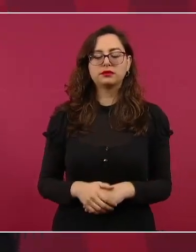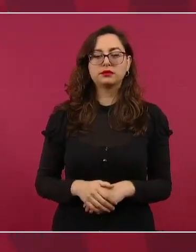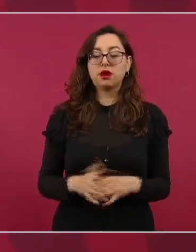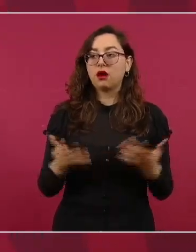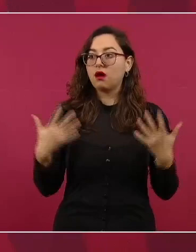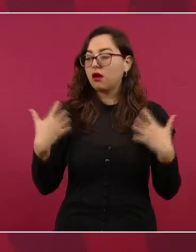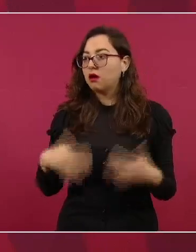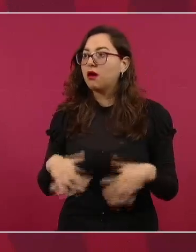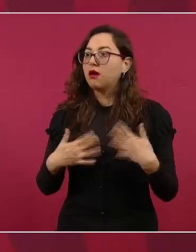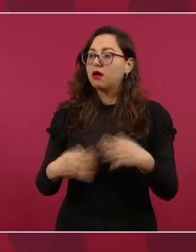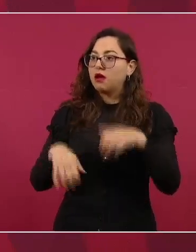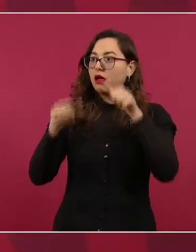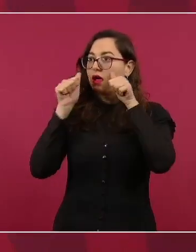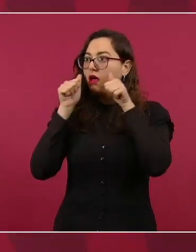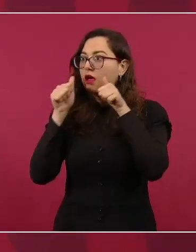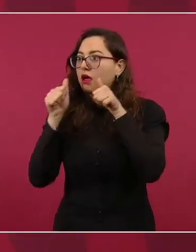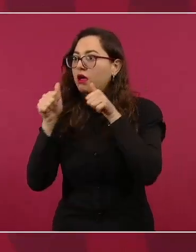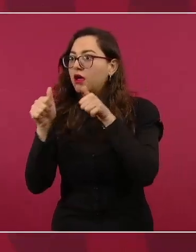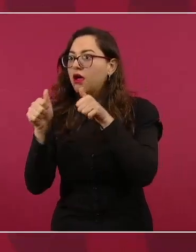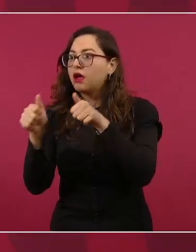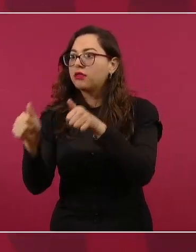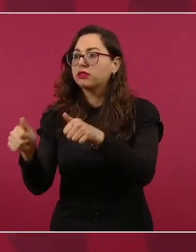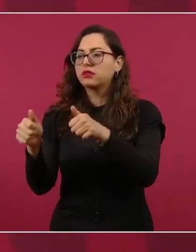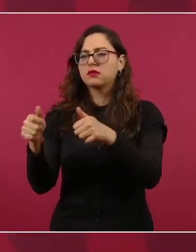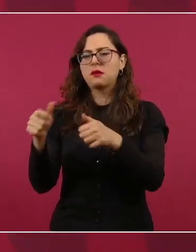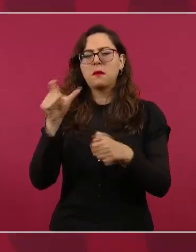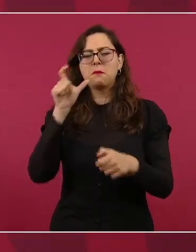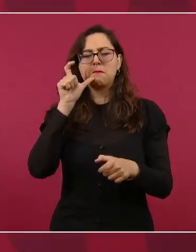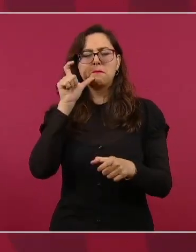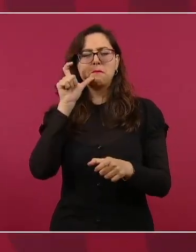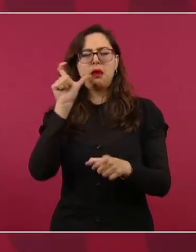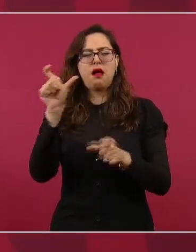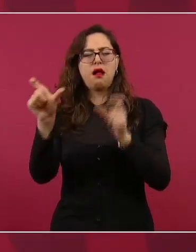eso, con todo un lenguaje, ¿no?,